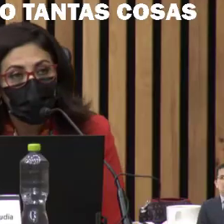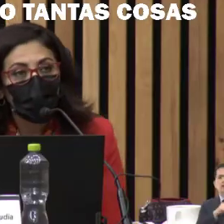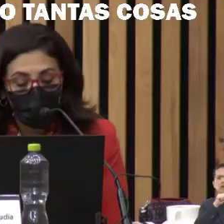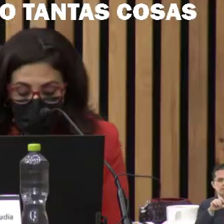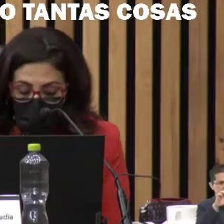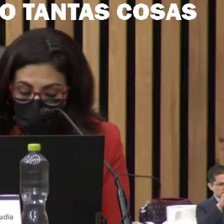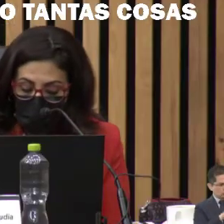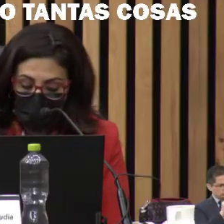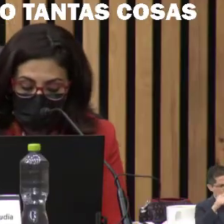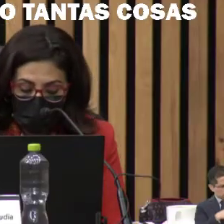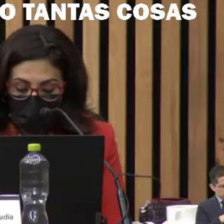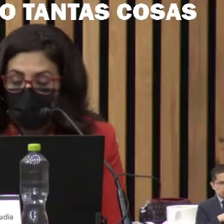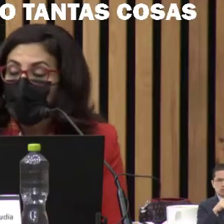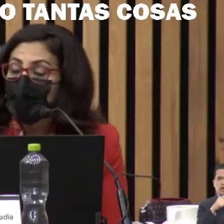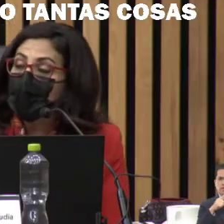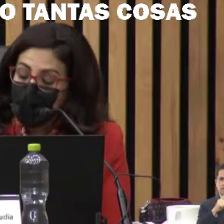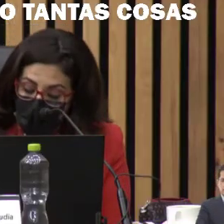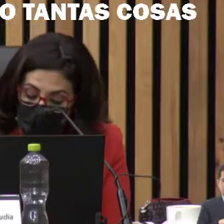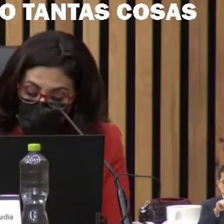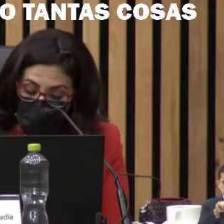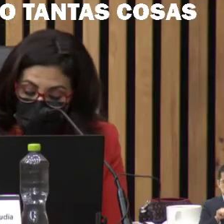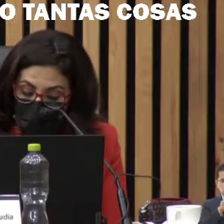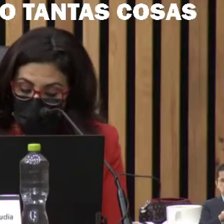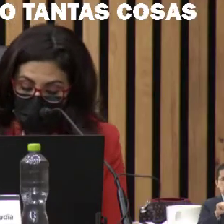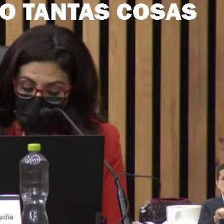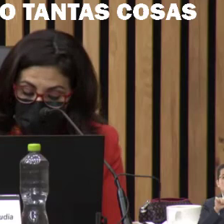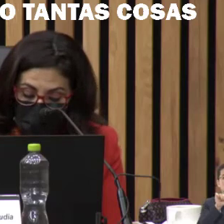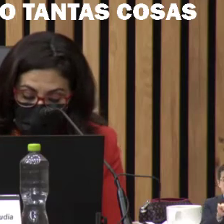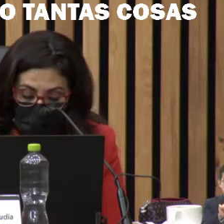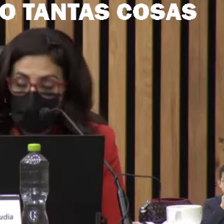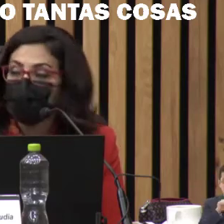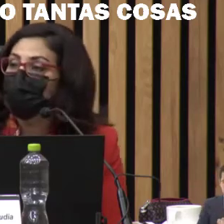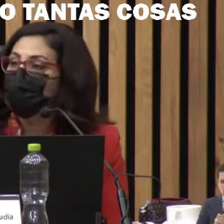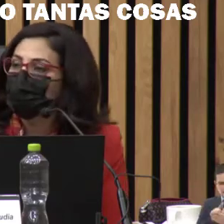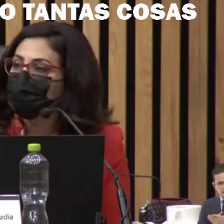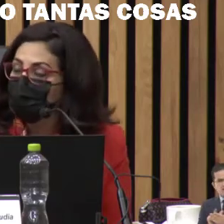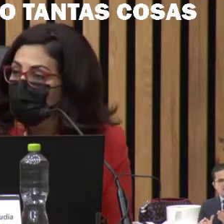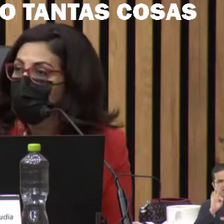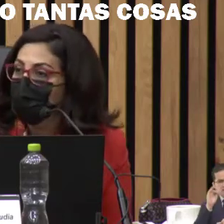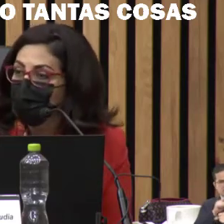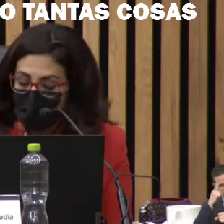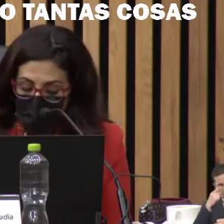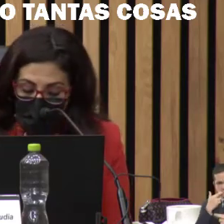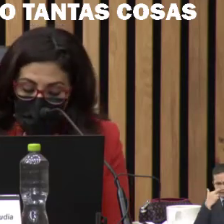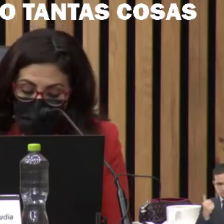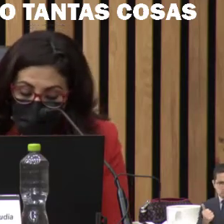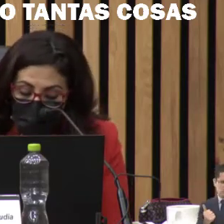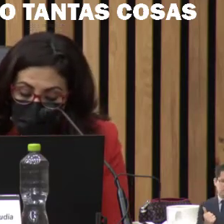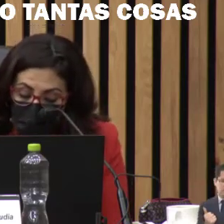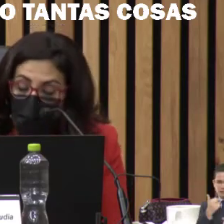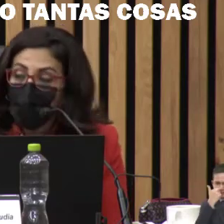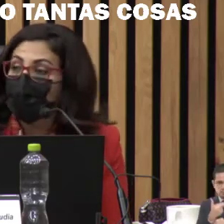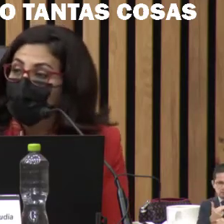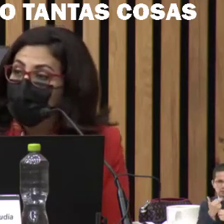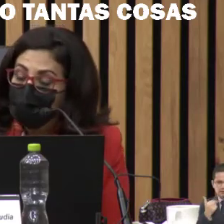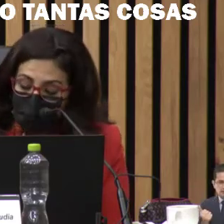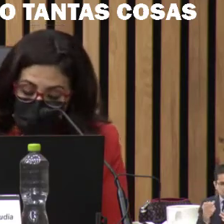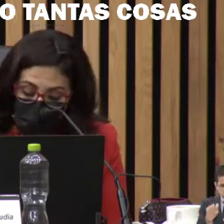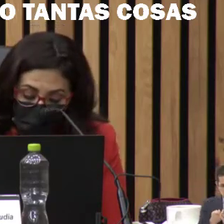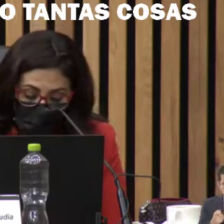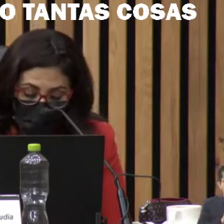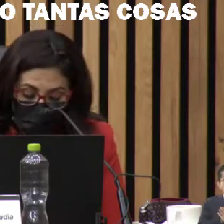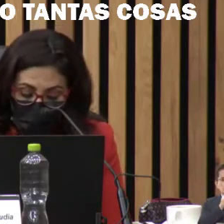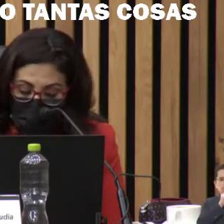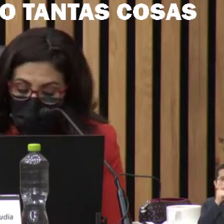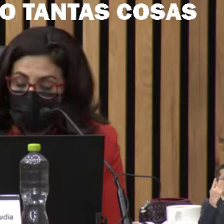Entonces, por eso estamos ante esta situación tan lamentable de que un órgano